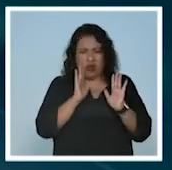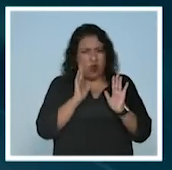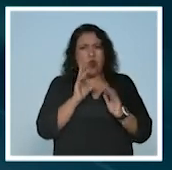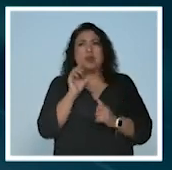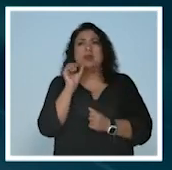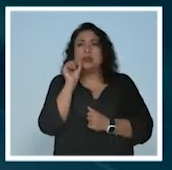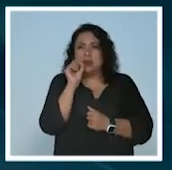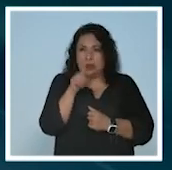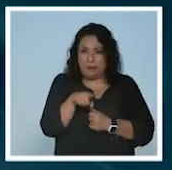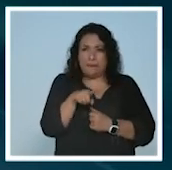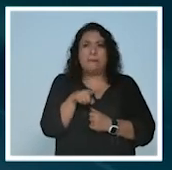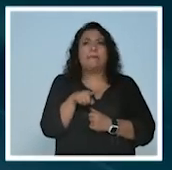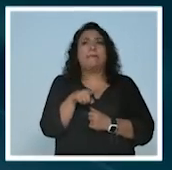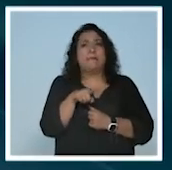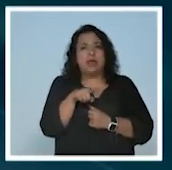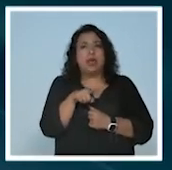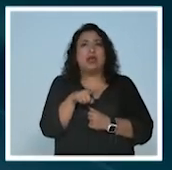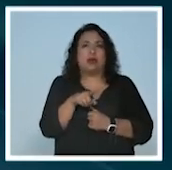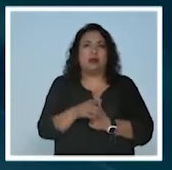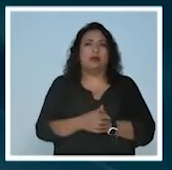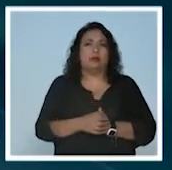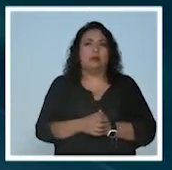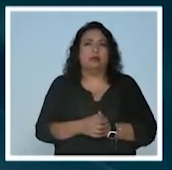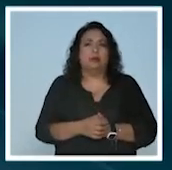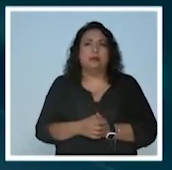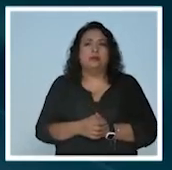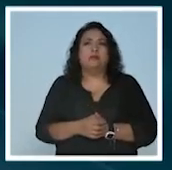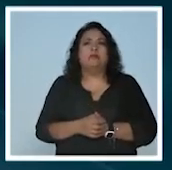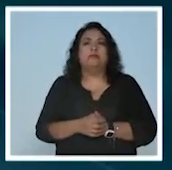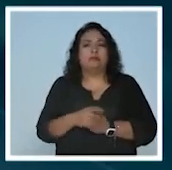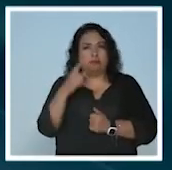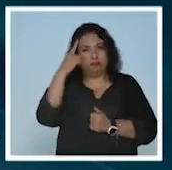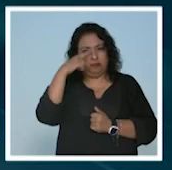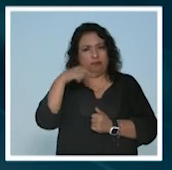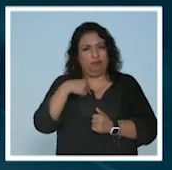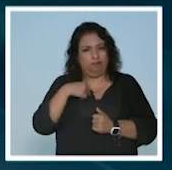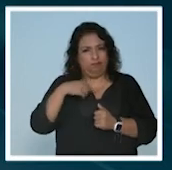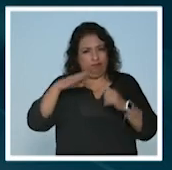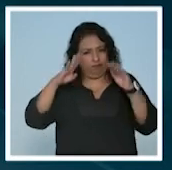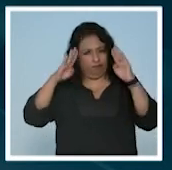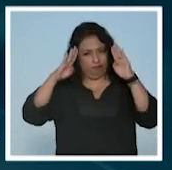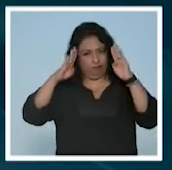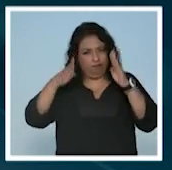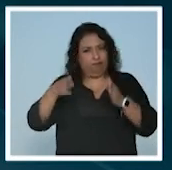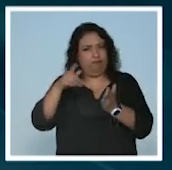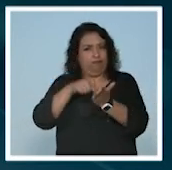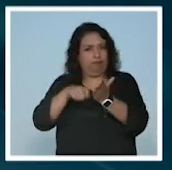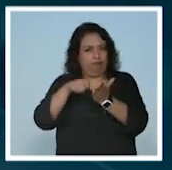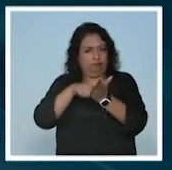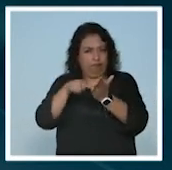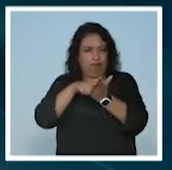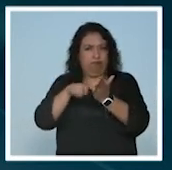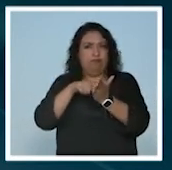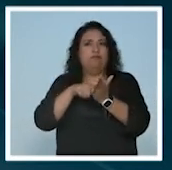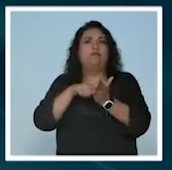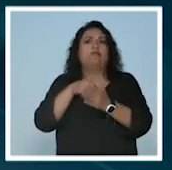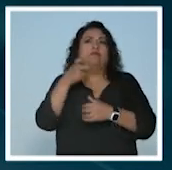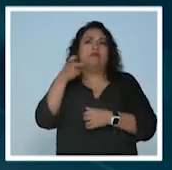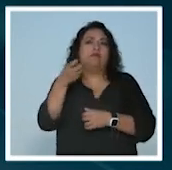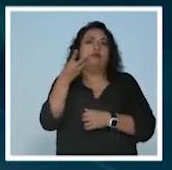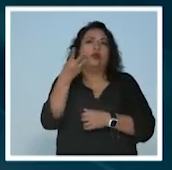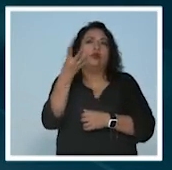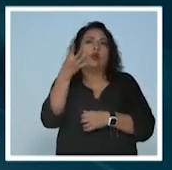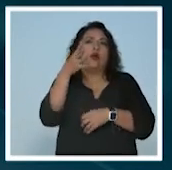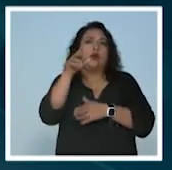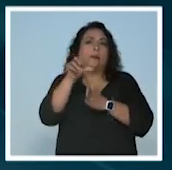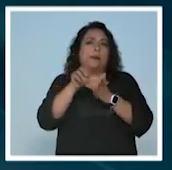sino también en la posibilidad de dedicarme fundamentalmente a la escritura, y por eso paso